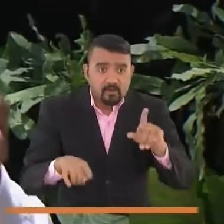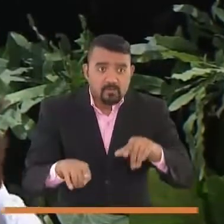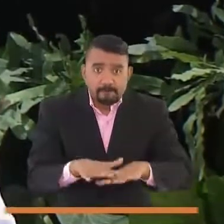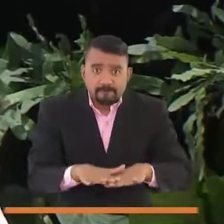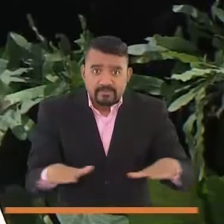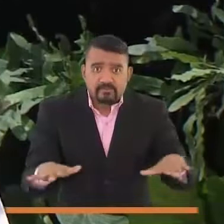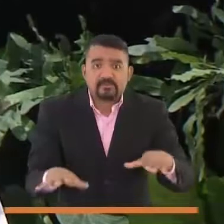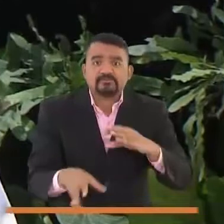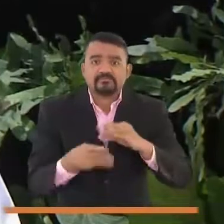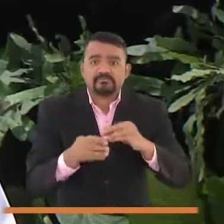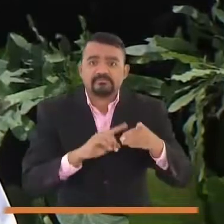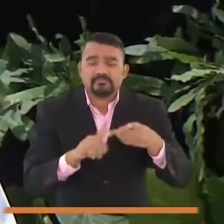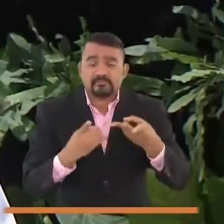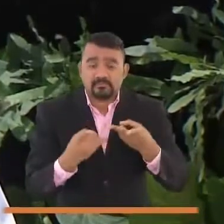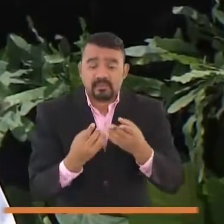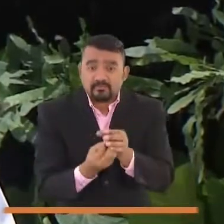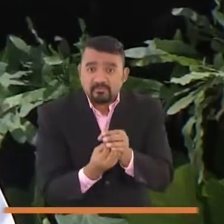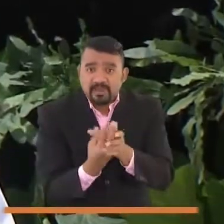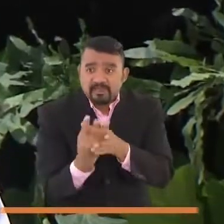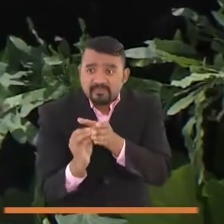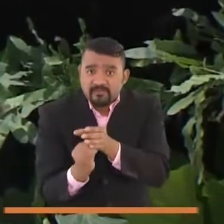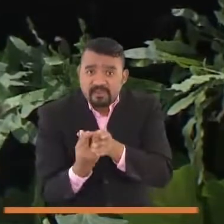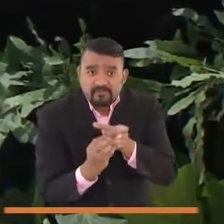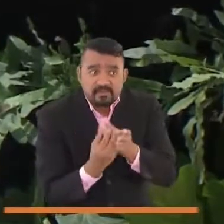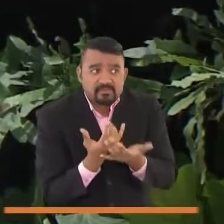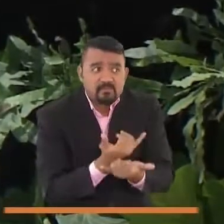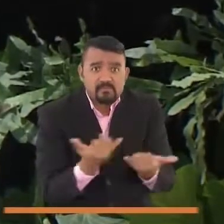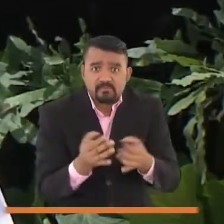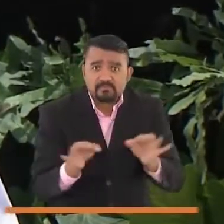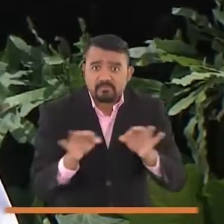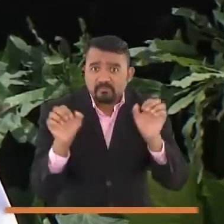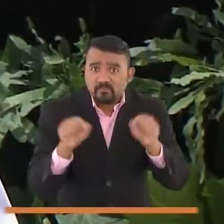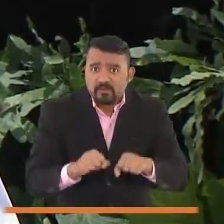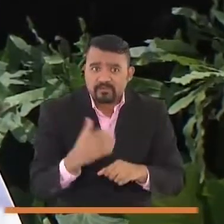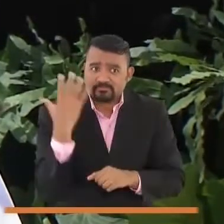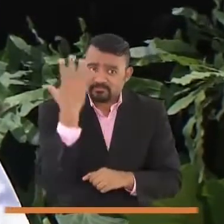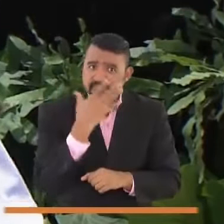también a zonas verdes, que quedara un sitio más agradable,